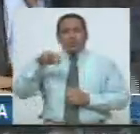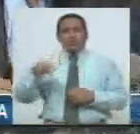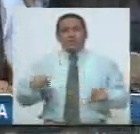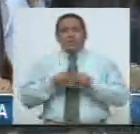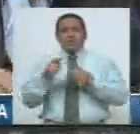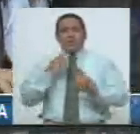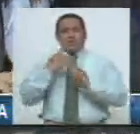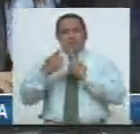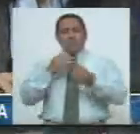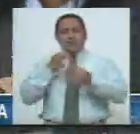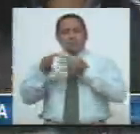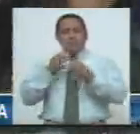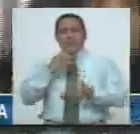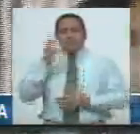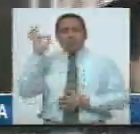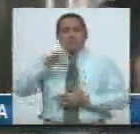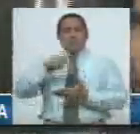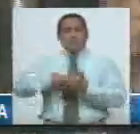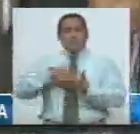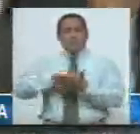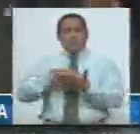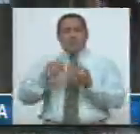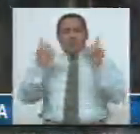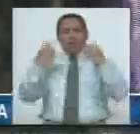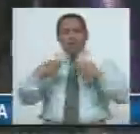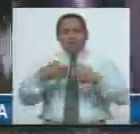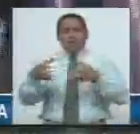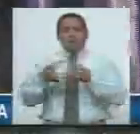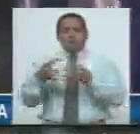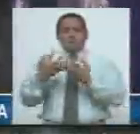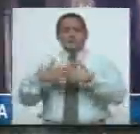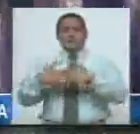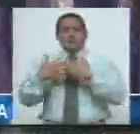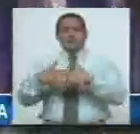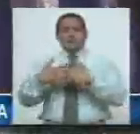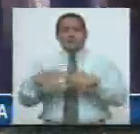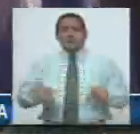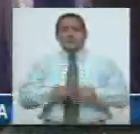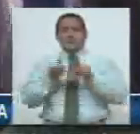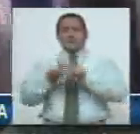Diálogo Vecinal remarcó que jamás firmó contrato alguno con la cuestionada empresa.